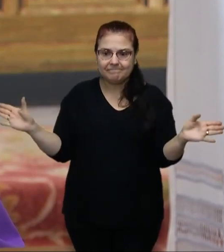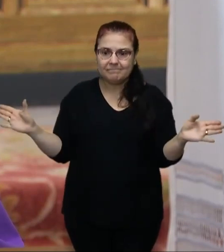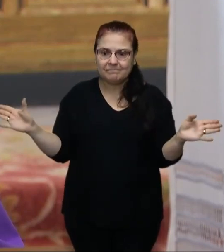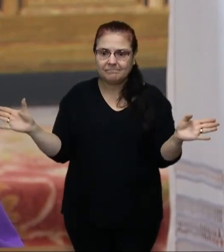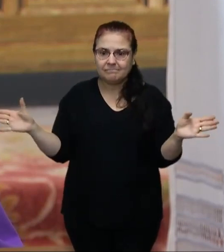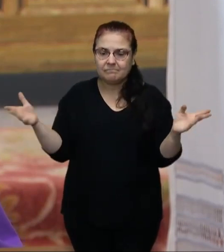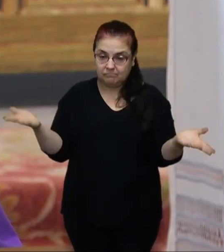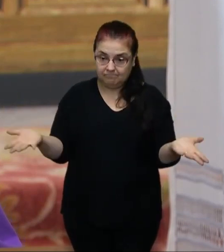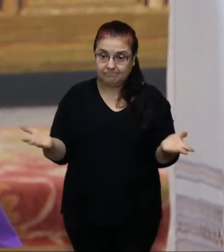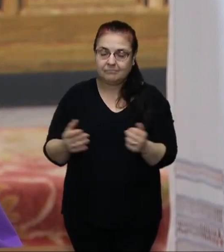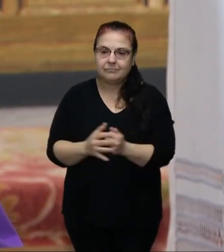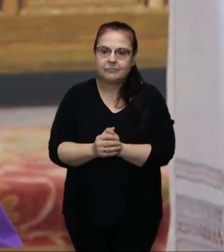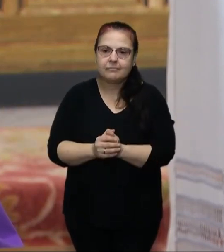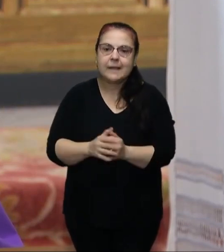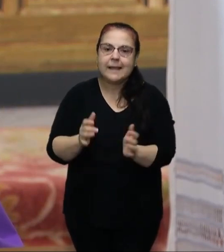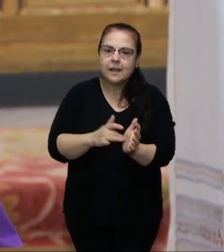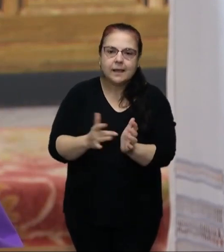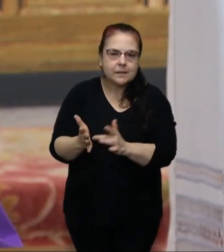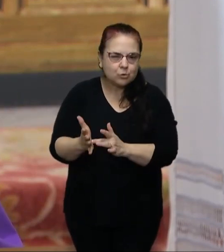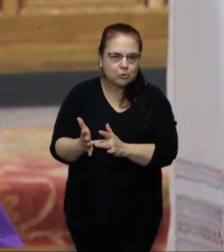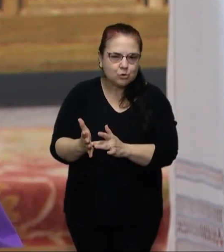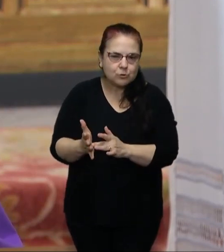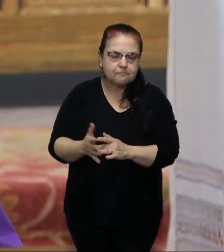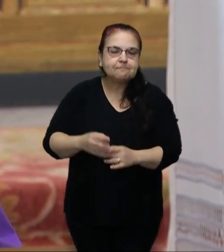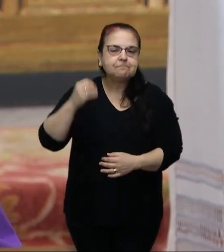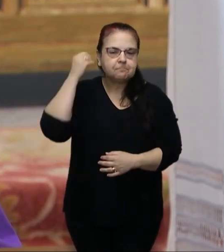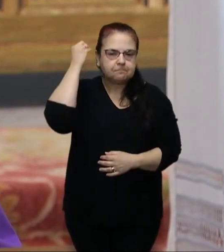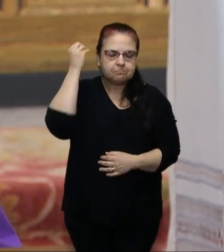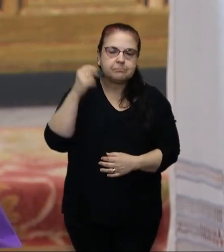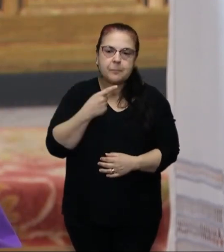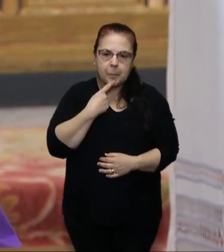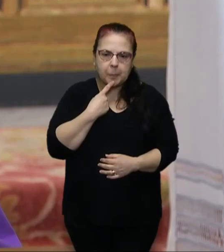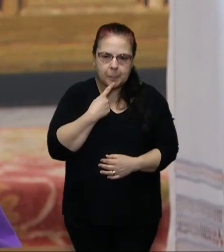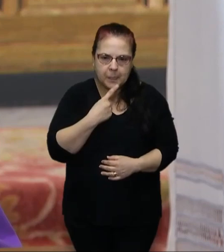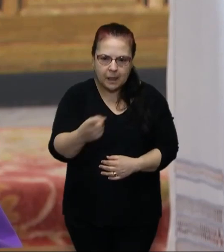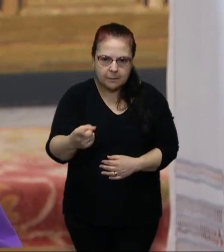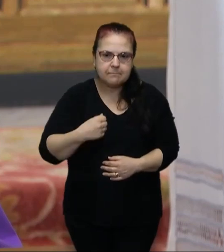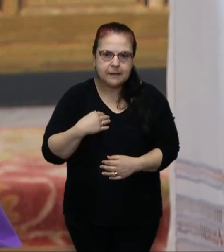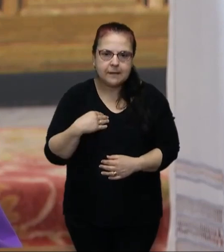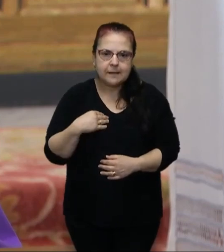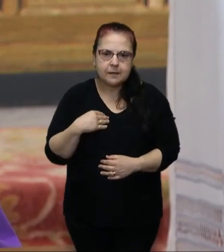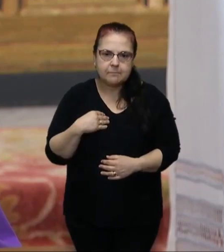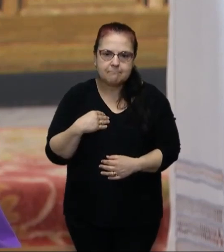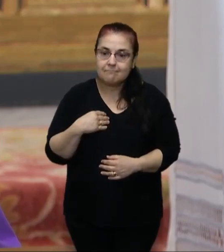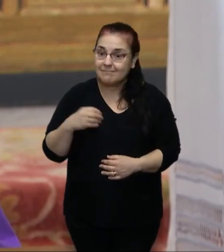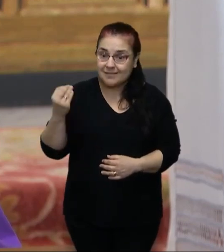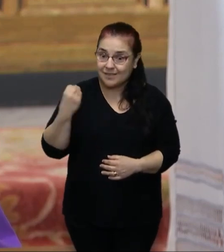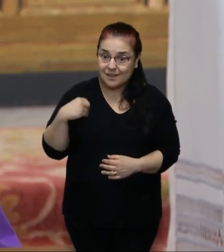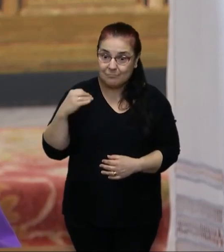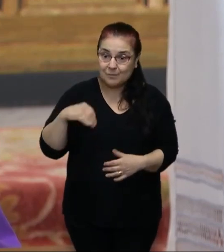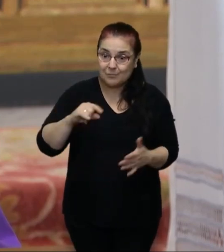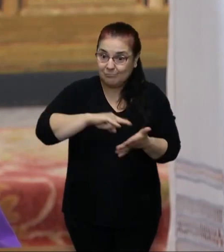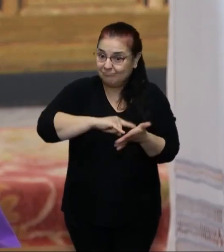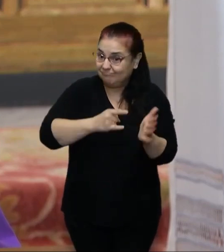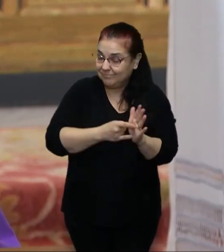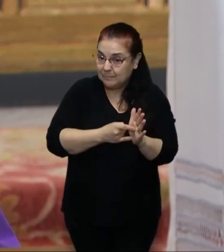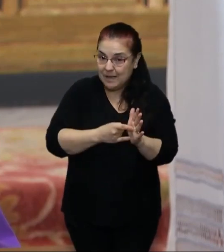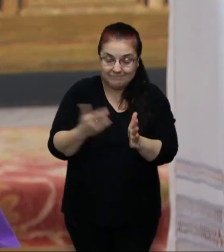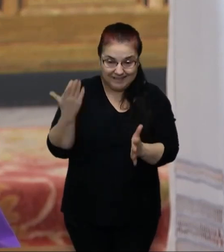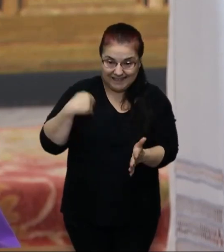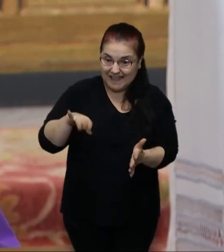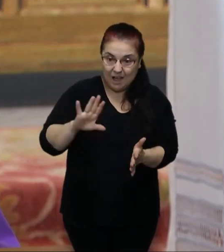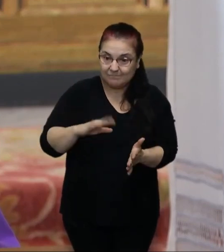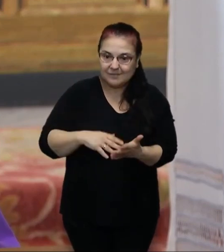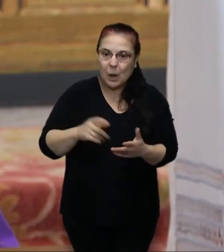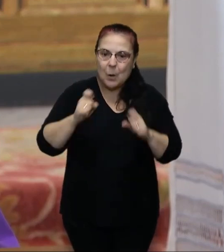reprensión que les hace Jesús, en primer lugar, utiliza el mismo sistema que había utilizado